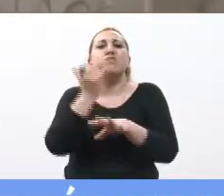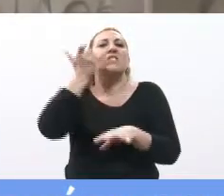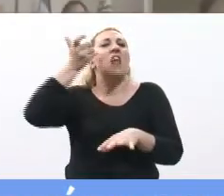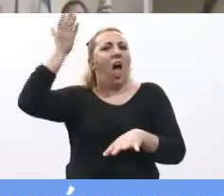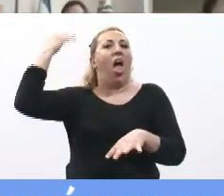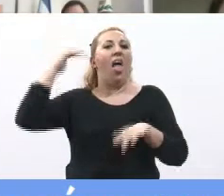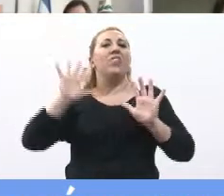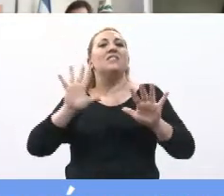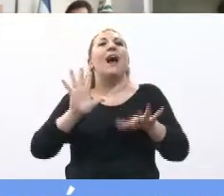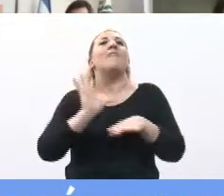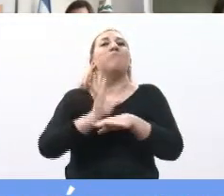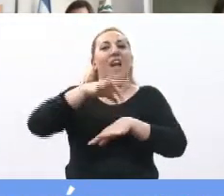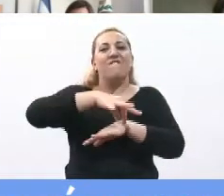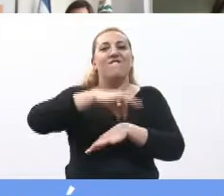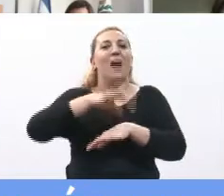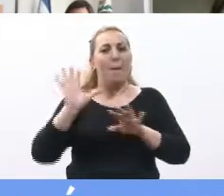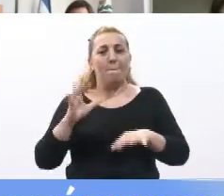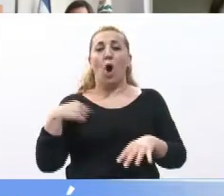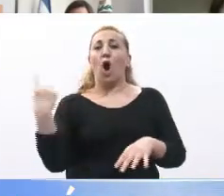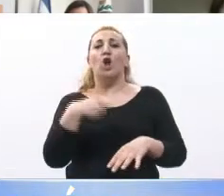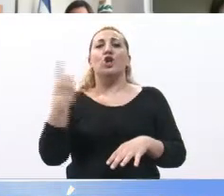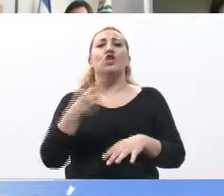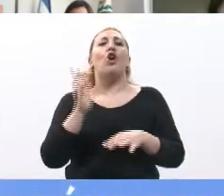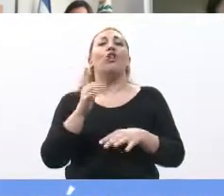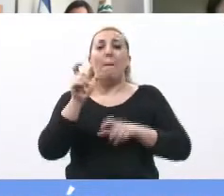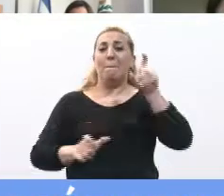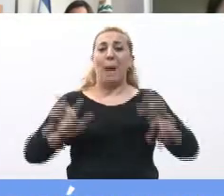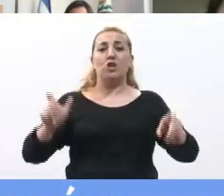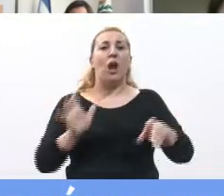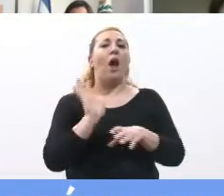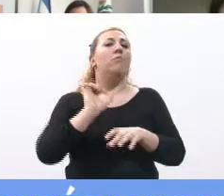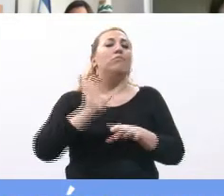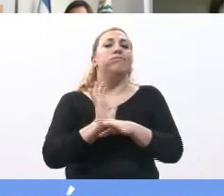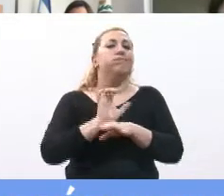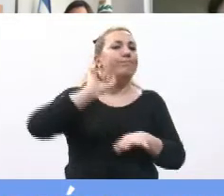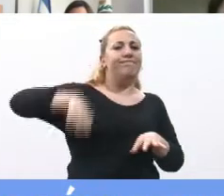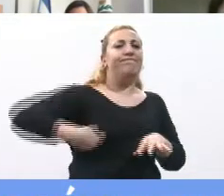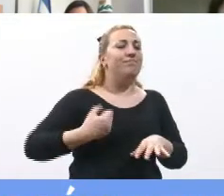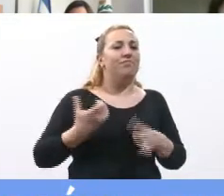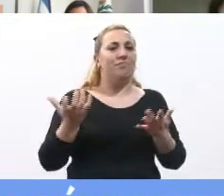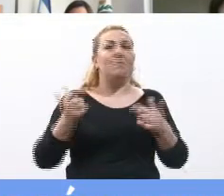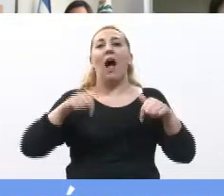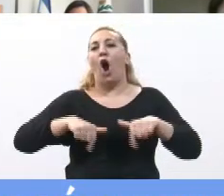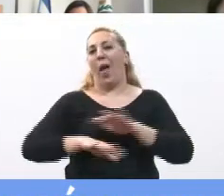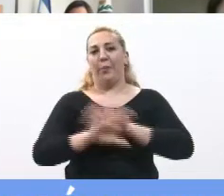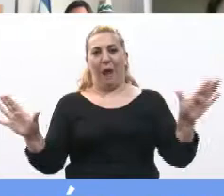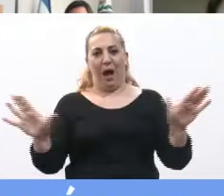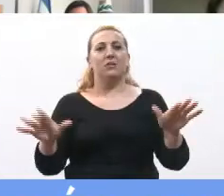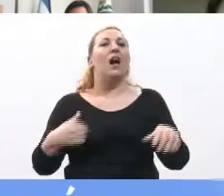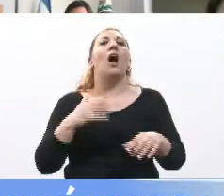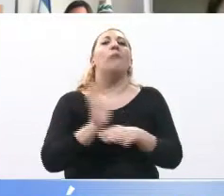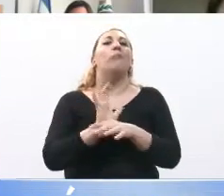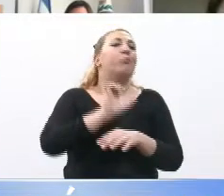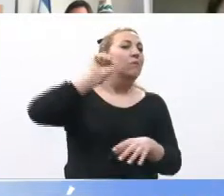que los hombres parece que hemos decidido mirar para otro lado. Bueno, acá decimos basta, no queremos seguir